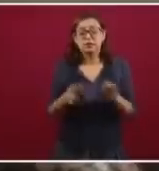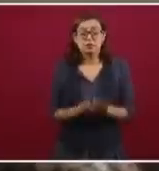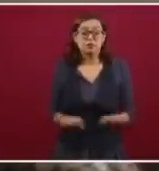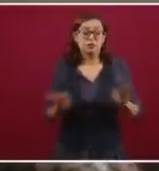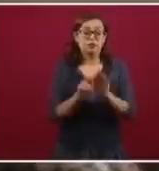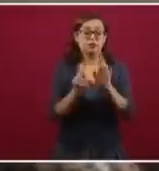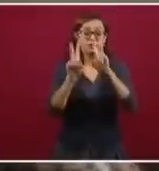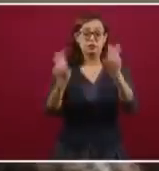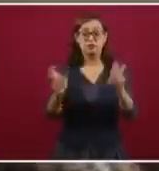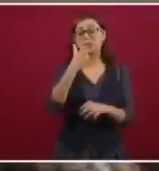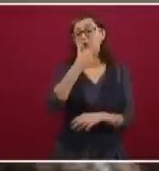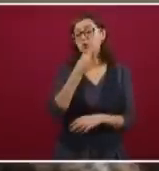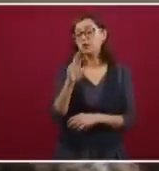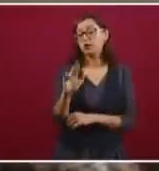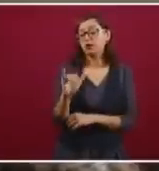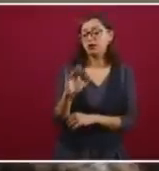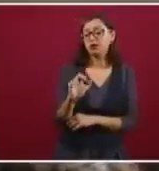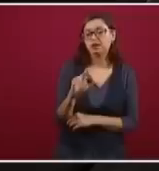Rodríguez,